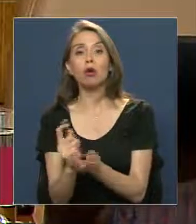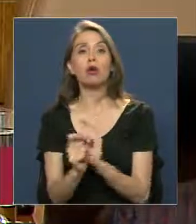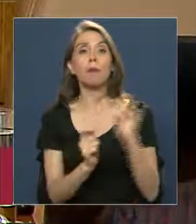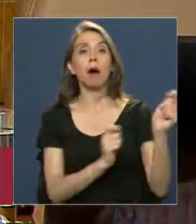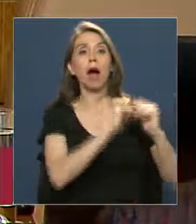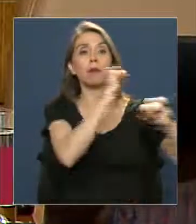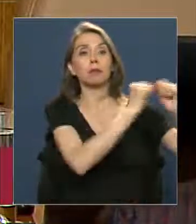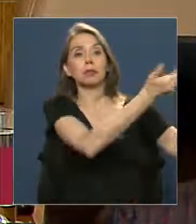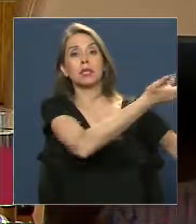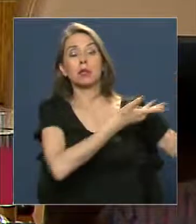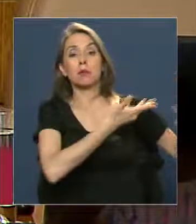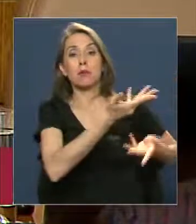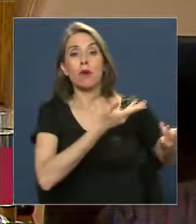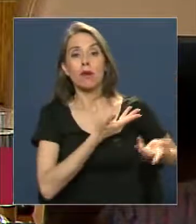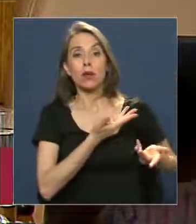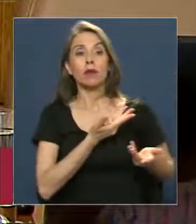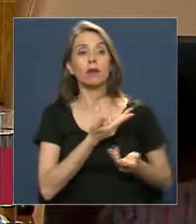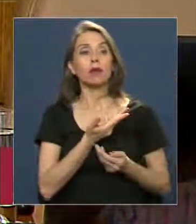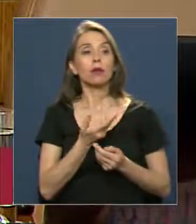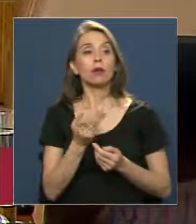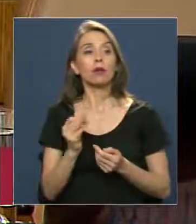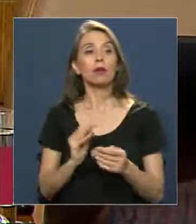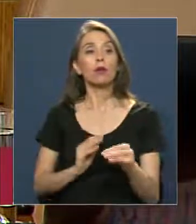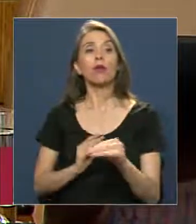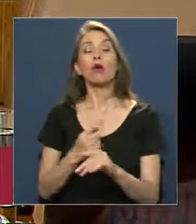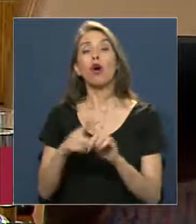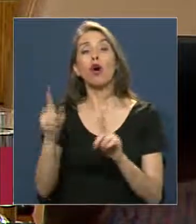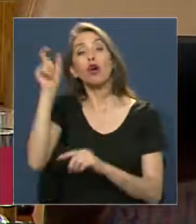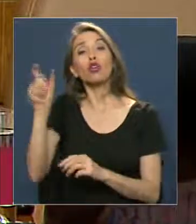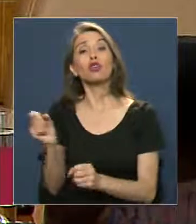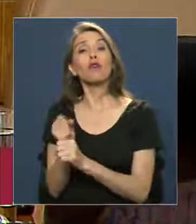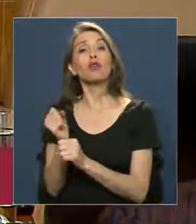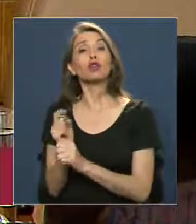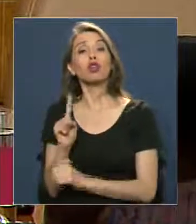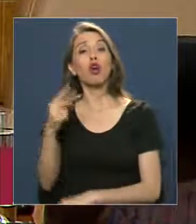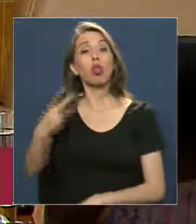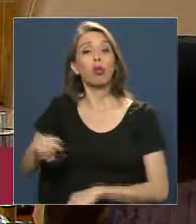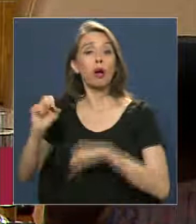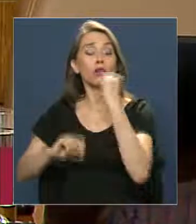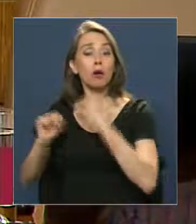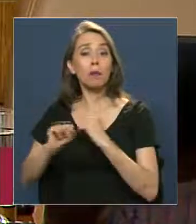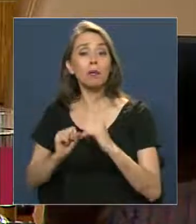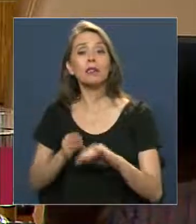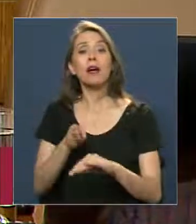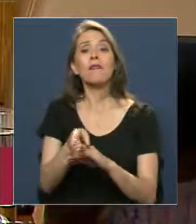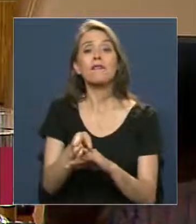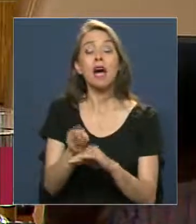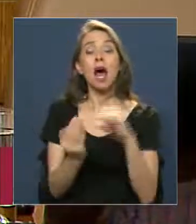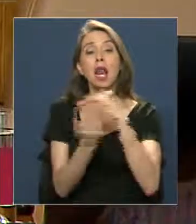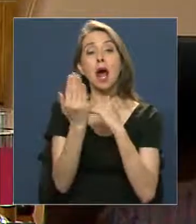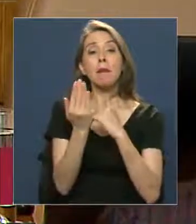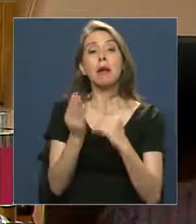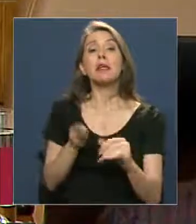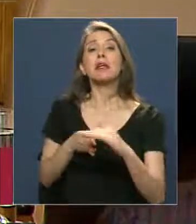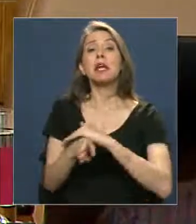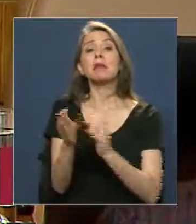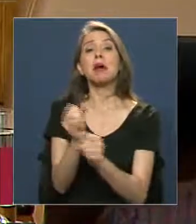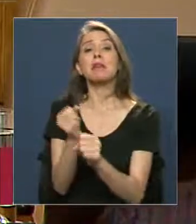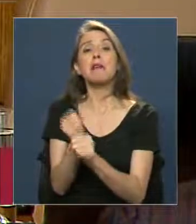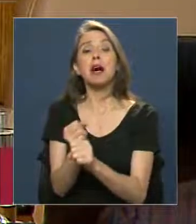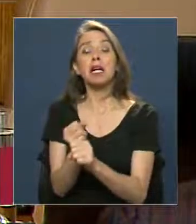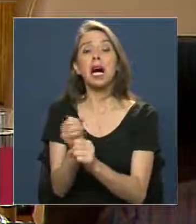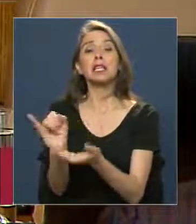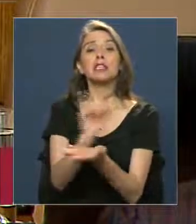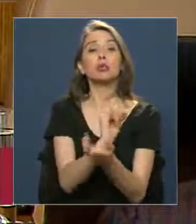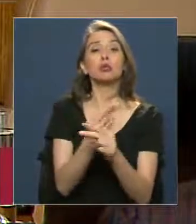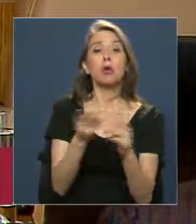y no solo llegar a la pega, ¿cierto? Llegar al servicio público, a sentarse a tomar un cafecito a veces en la mañana temprano, con toda la